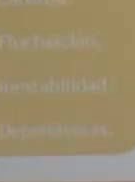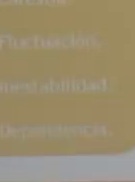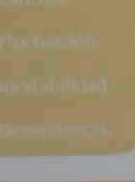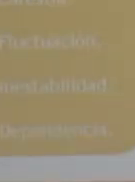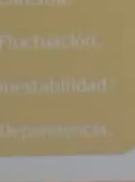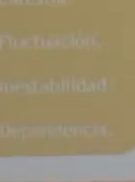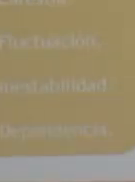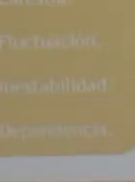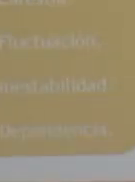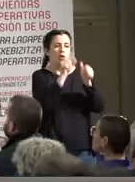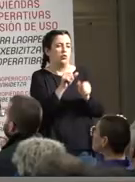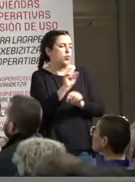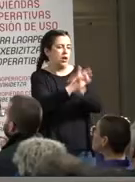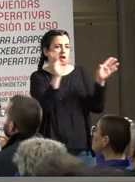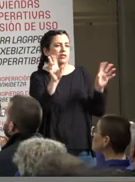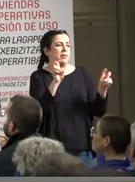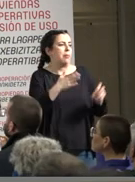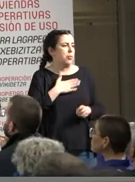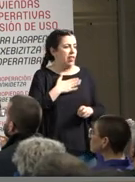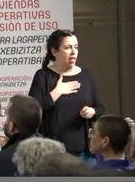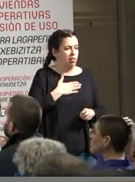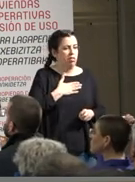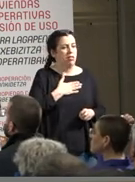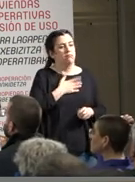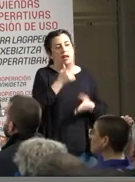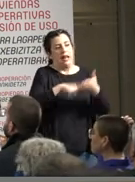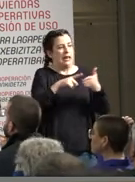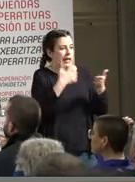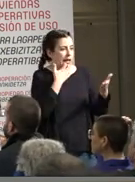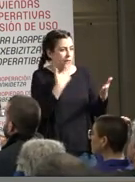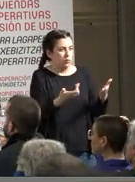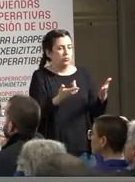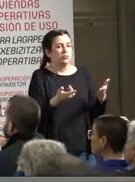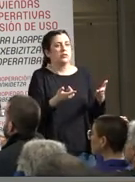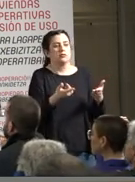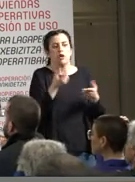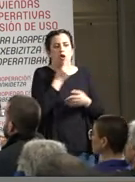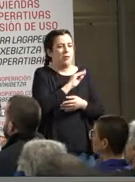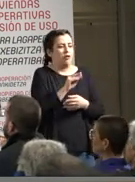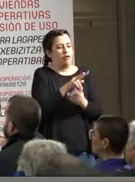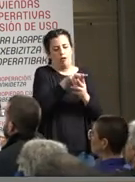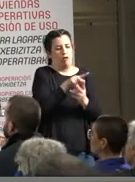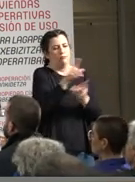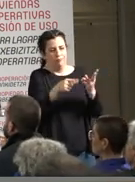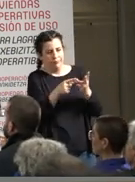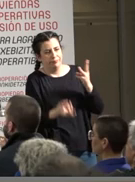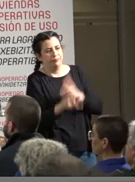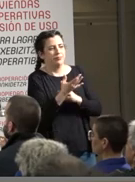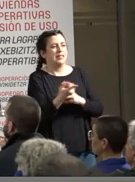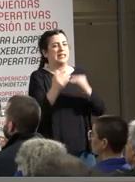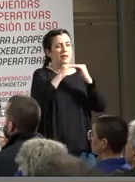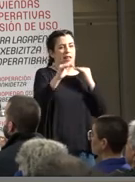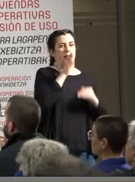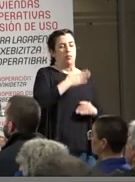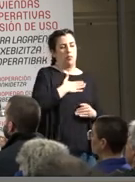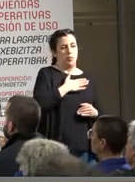muy claros, sobre todo el de propiedad. Tenemos claro cómo es alquiler, pues se trata de lo mejor de las dos fórmulas. Es decir, tienes la estabilidad de la propiedad, tú